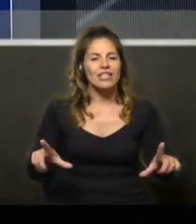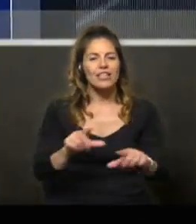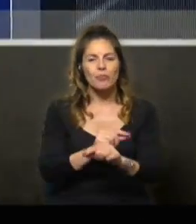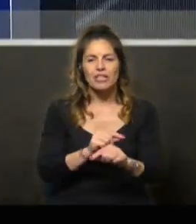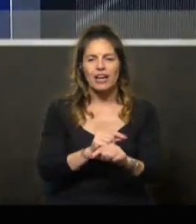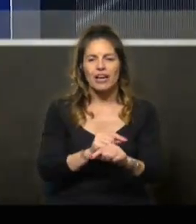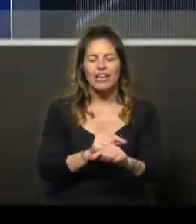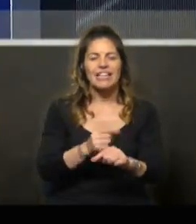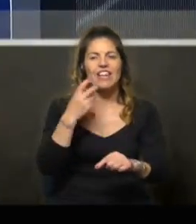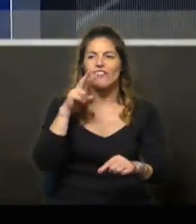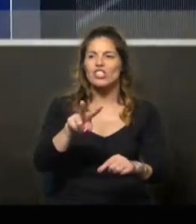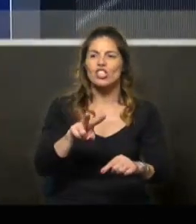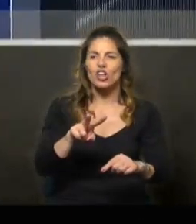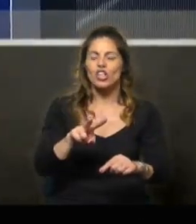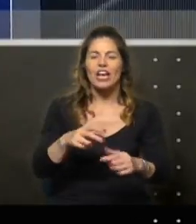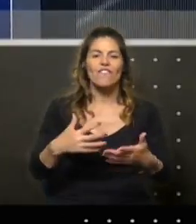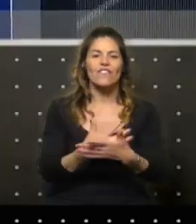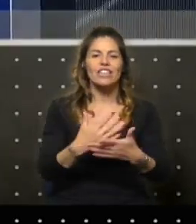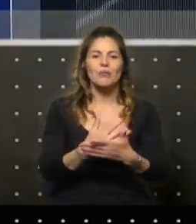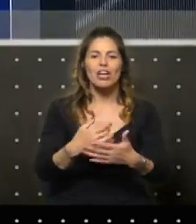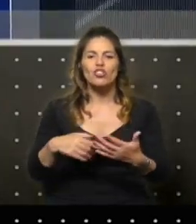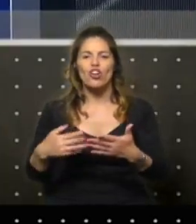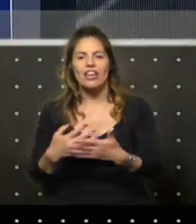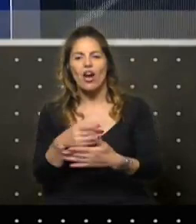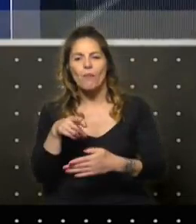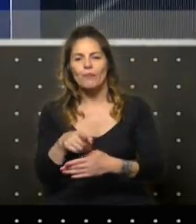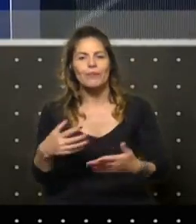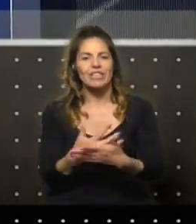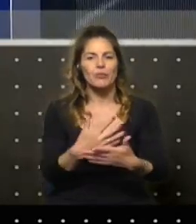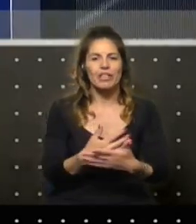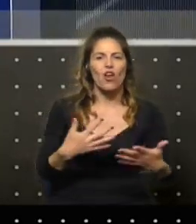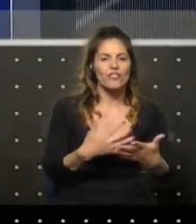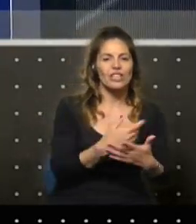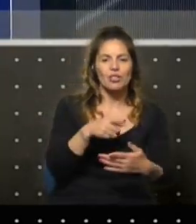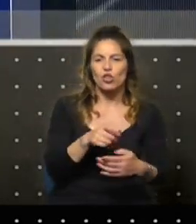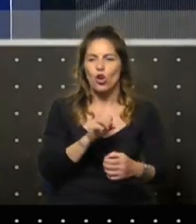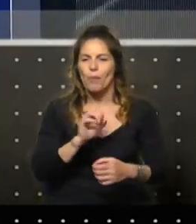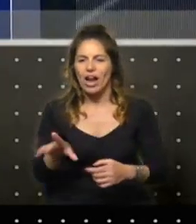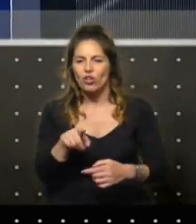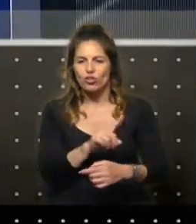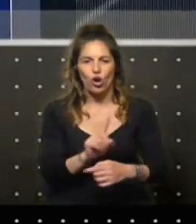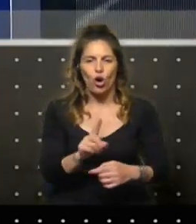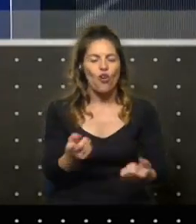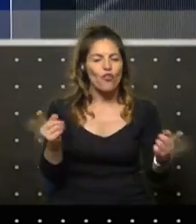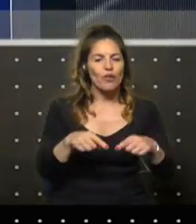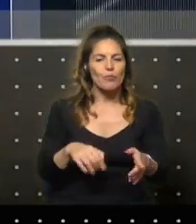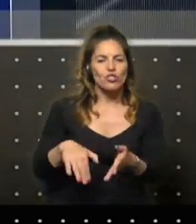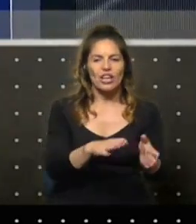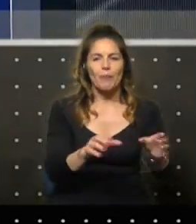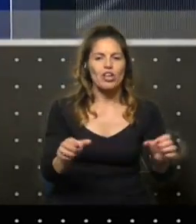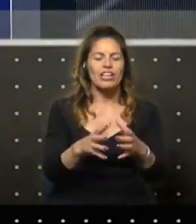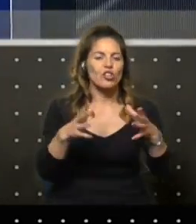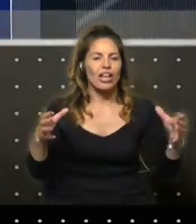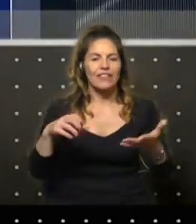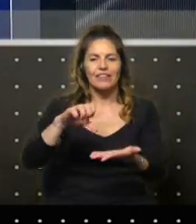Esa visión de que los victimarios son las víctimas y las víctimas los victimarios hoy retomamos el camino que hizo grande este